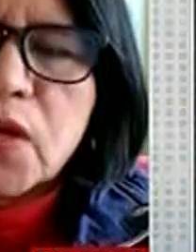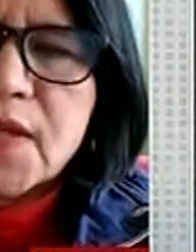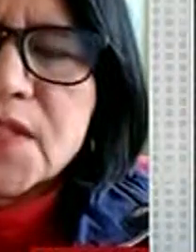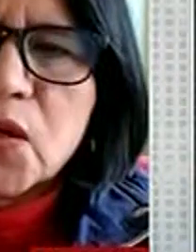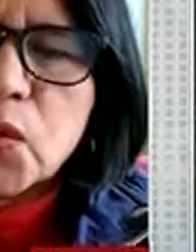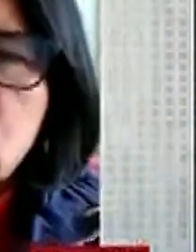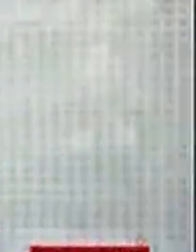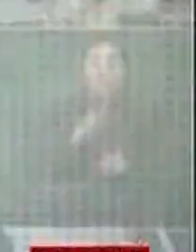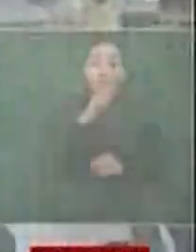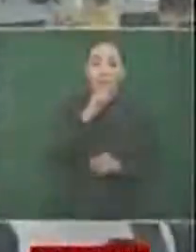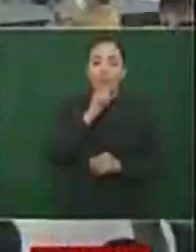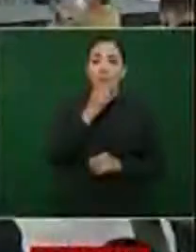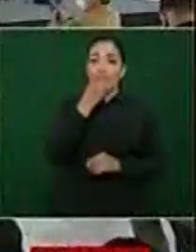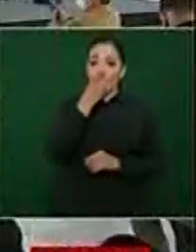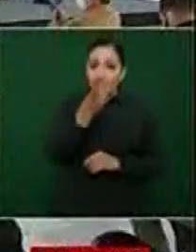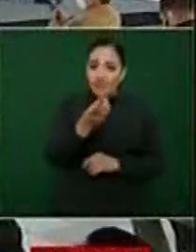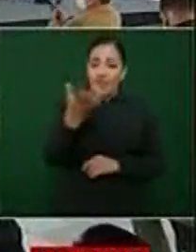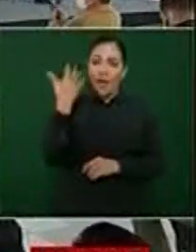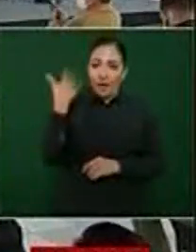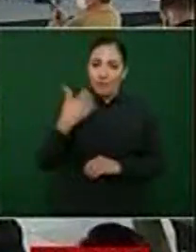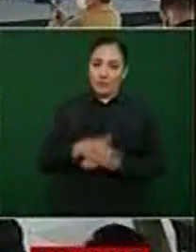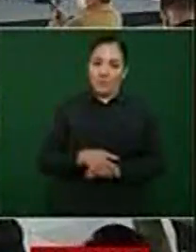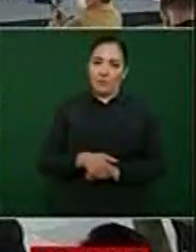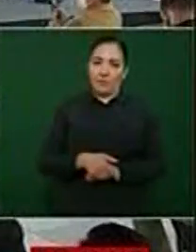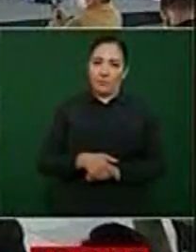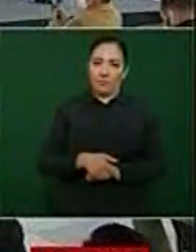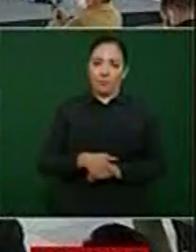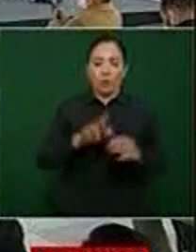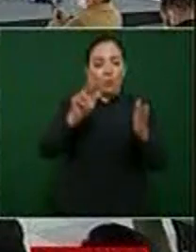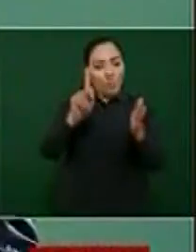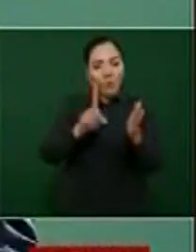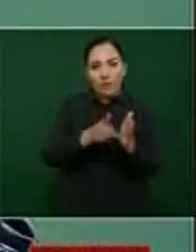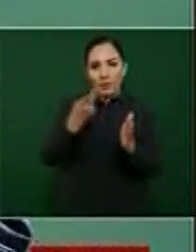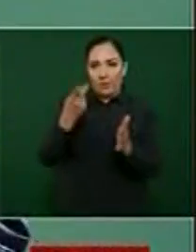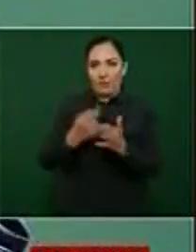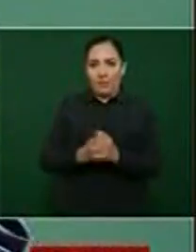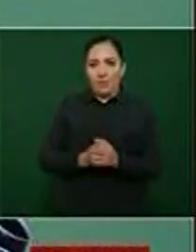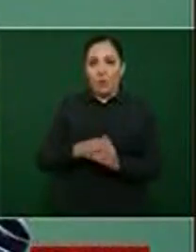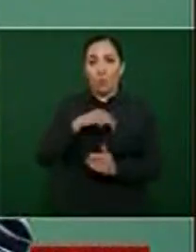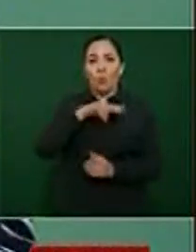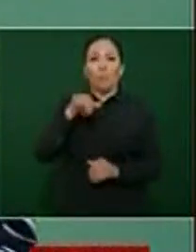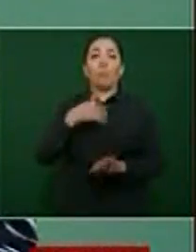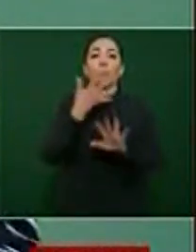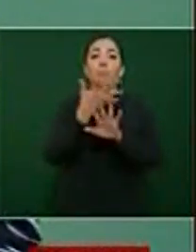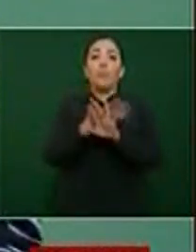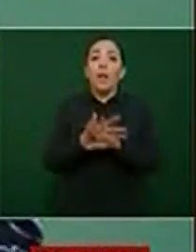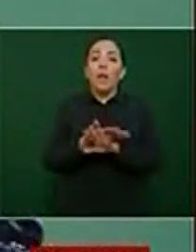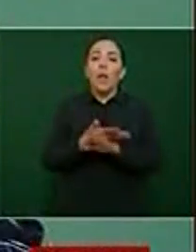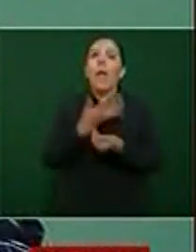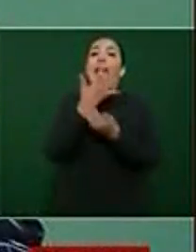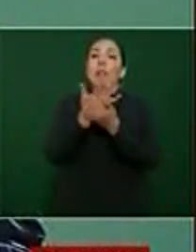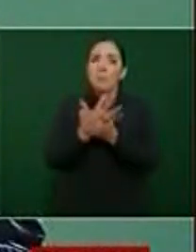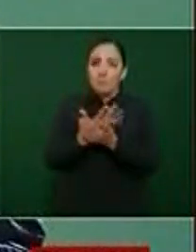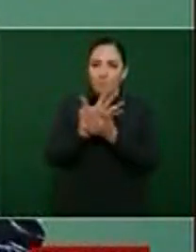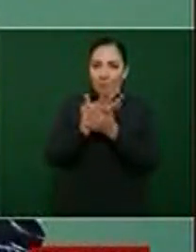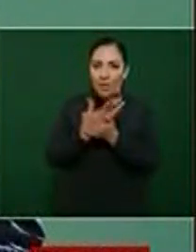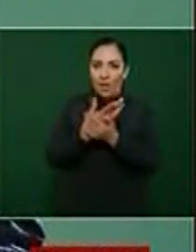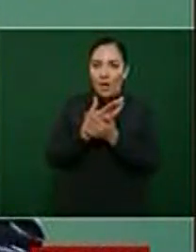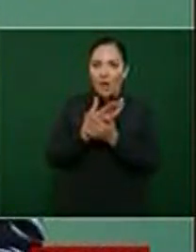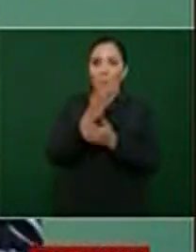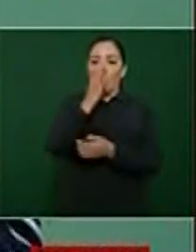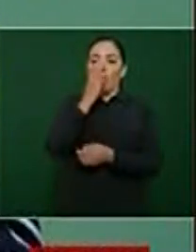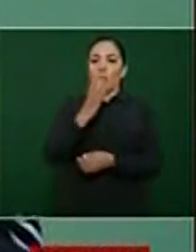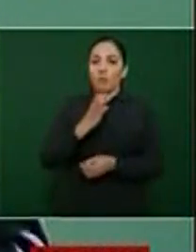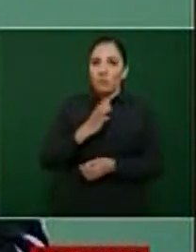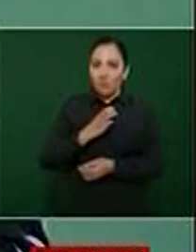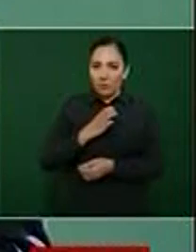hacia lo que realmente viven las y los periodistas en México. Centrar el tema en solo un comunicador y centrar el